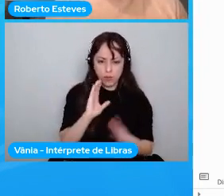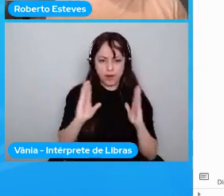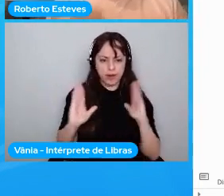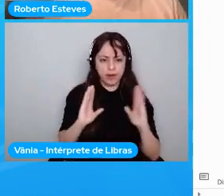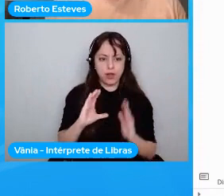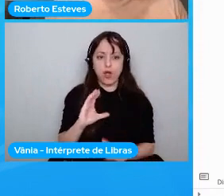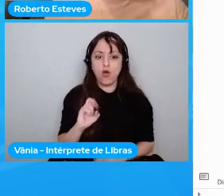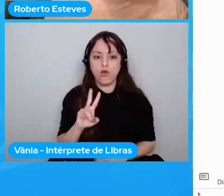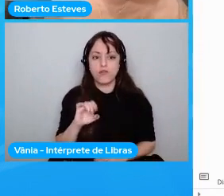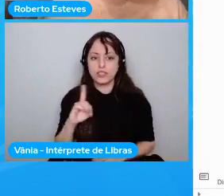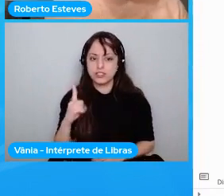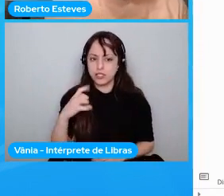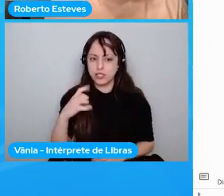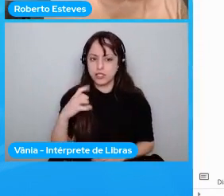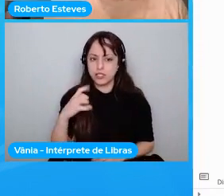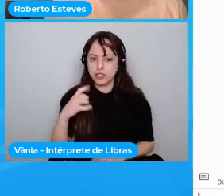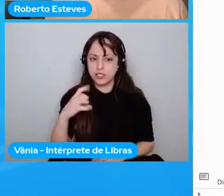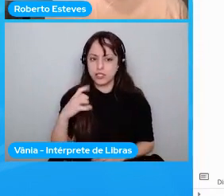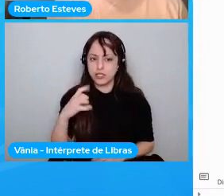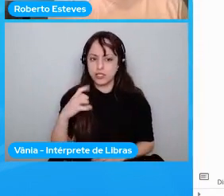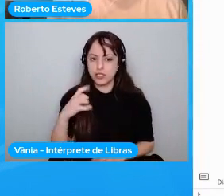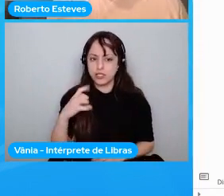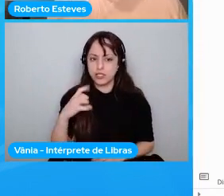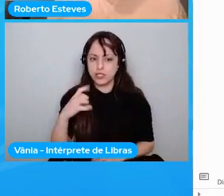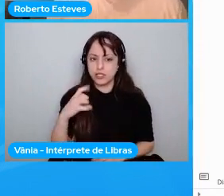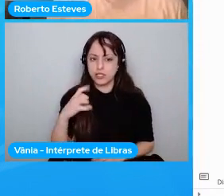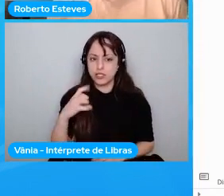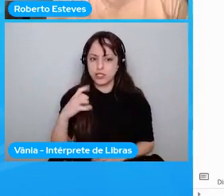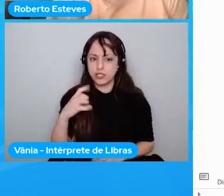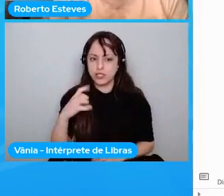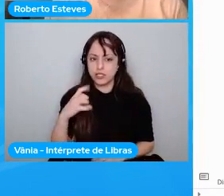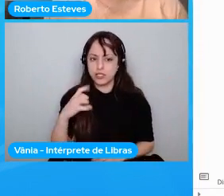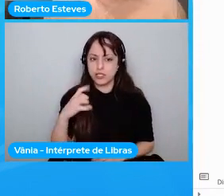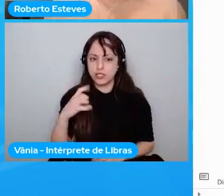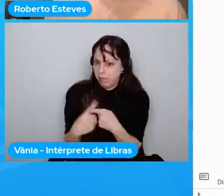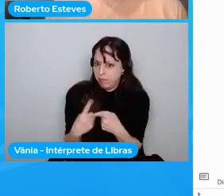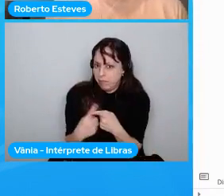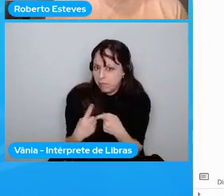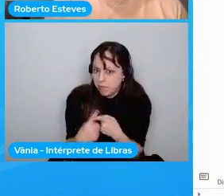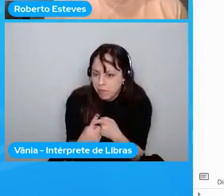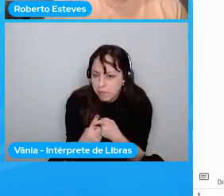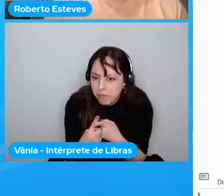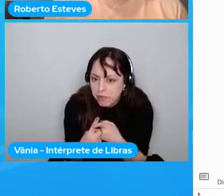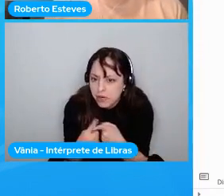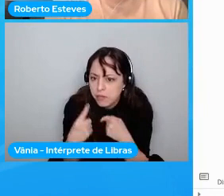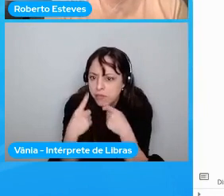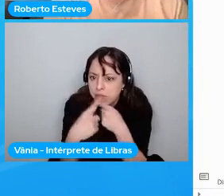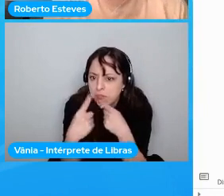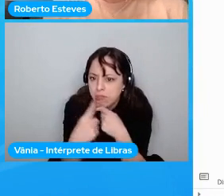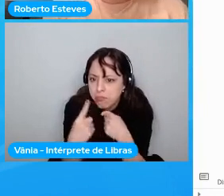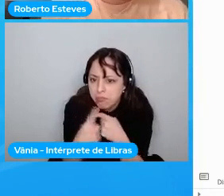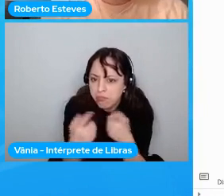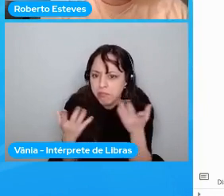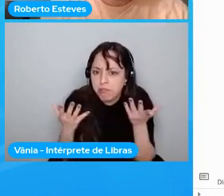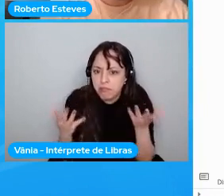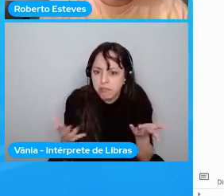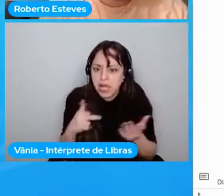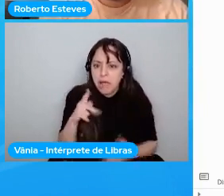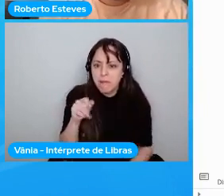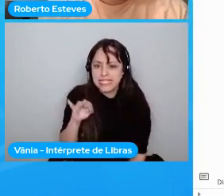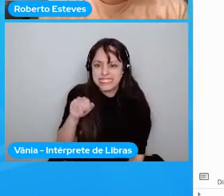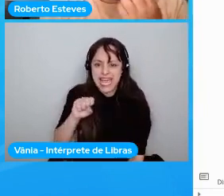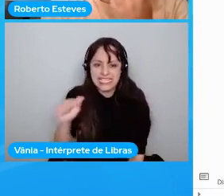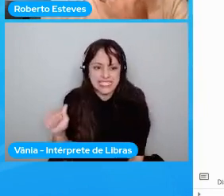conversación y el cuestionamiento de, ¿y? ¿Por qué hay alguien de Cuellaje? ¿Por qué hay alguien de Pastaza? ¿Por qué hay alguien